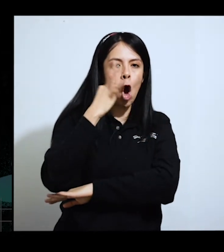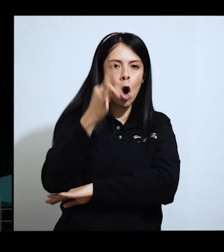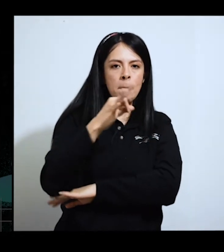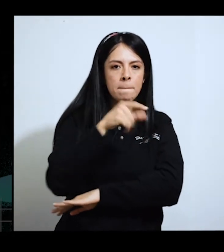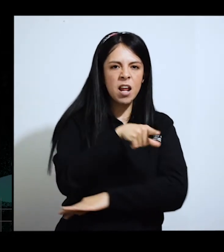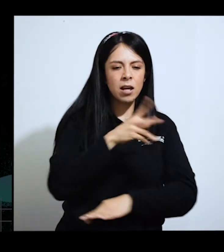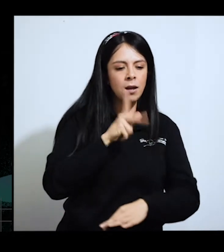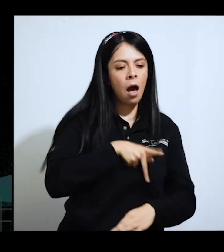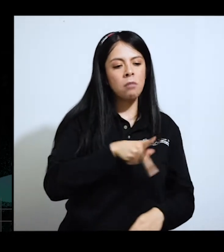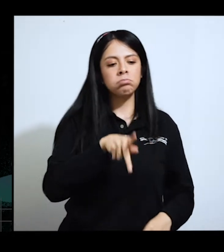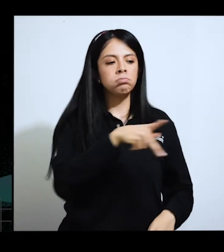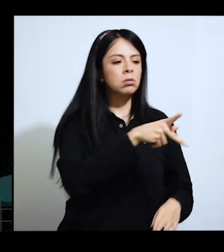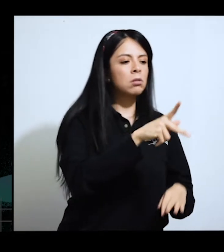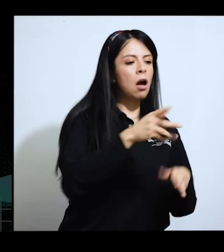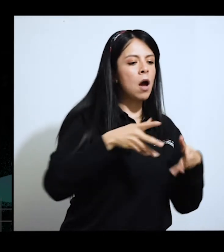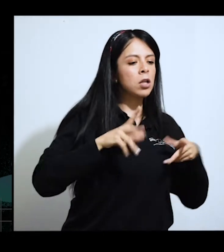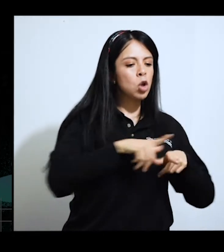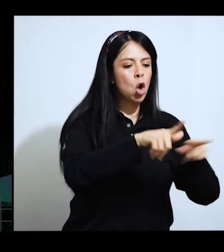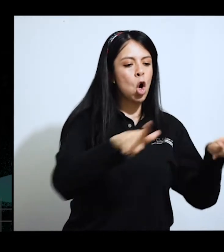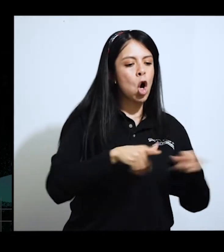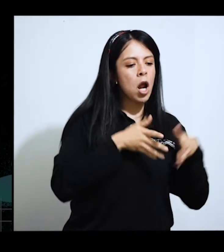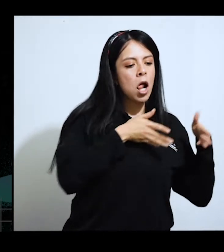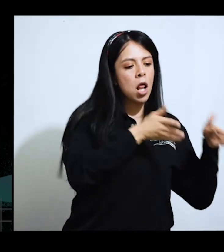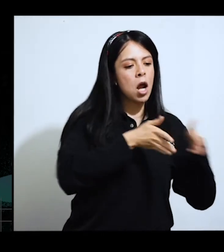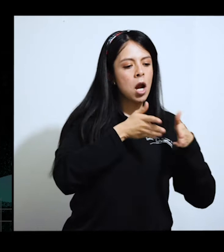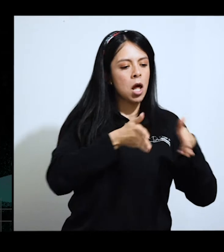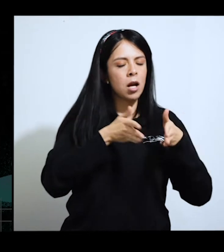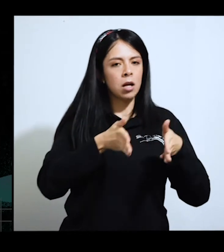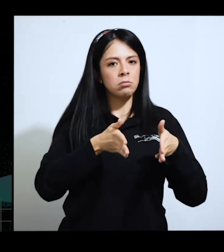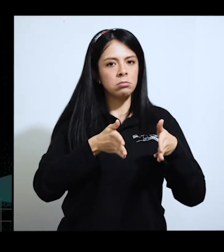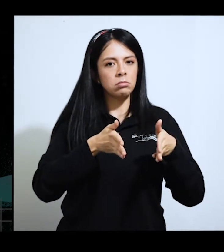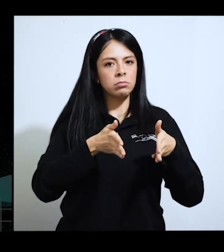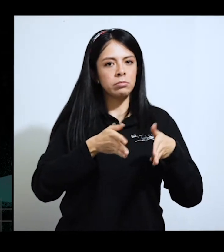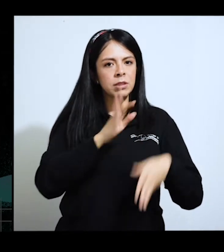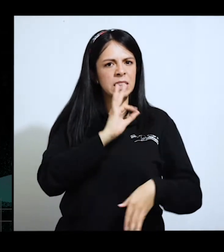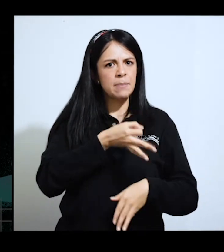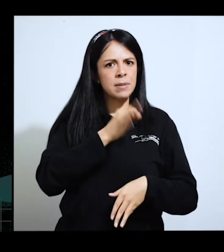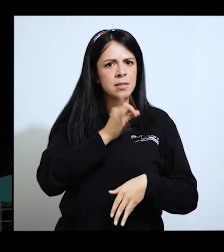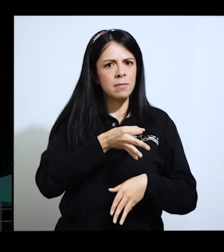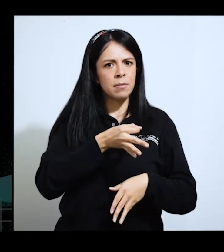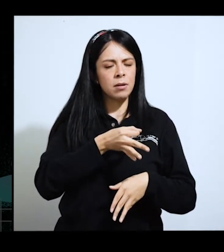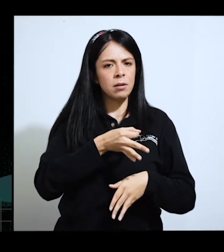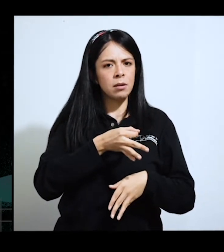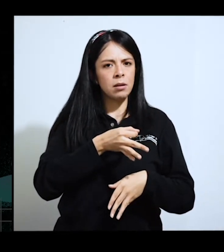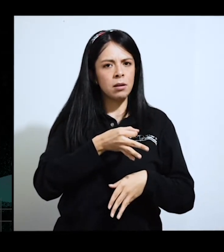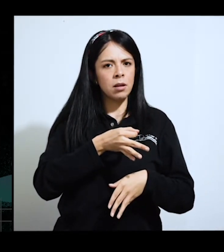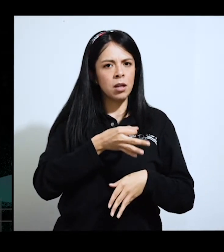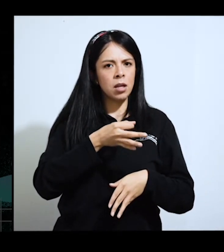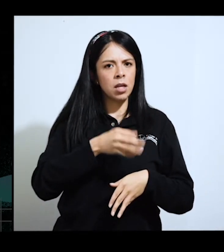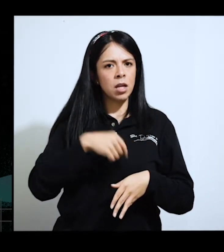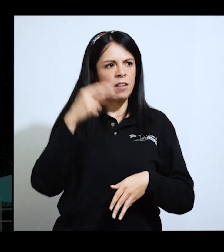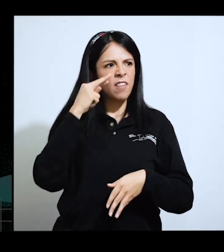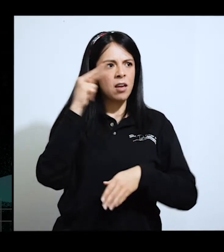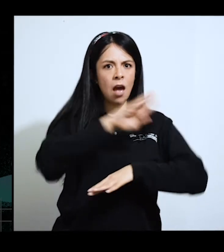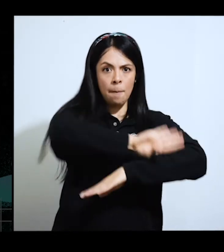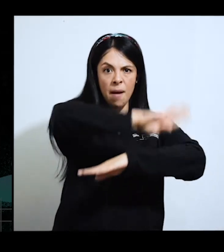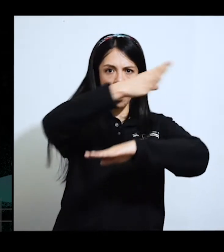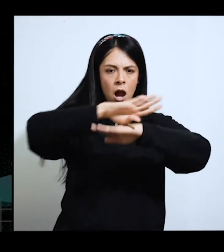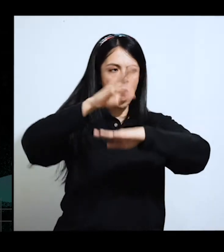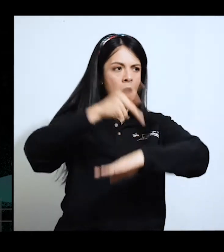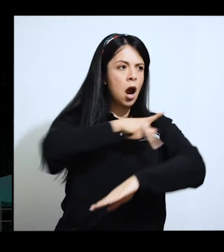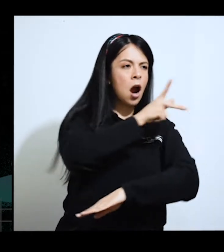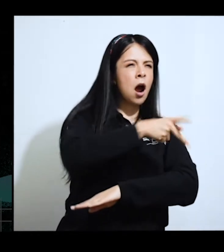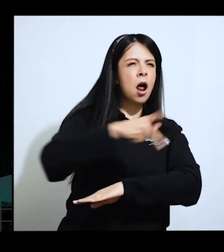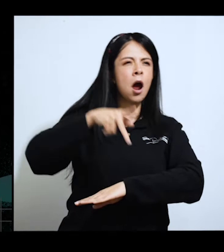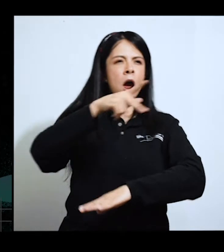Noche y día andaba por los sepulcros, andaba en medio del cementerio